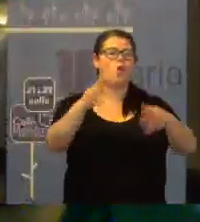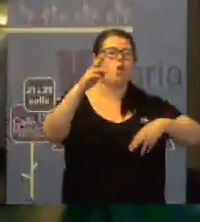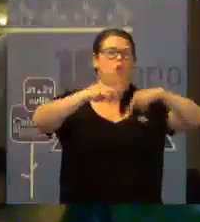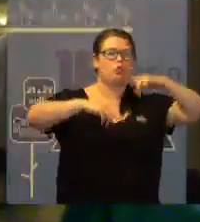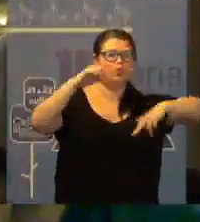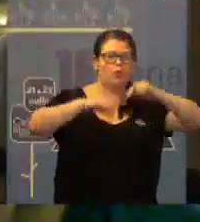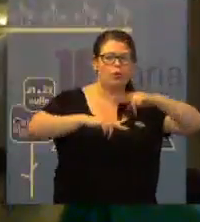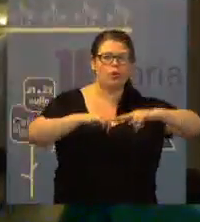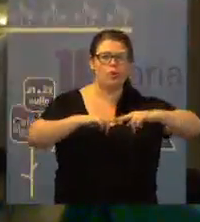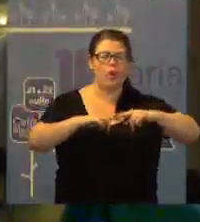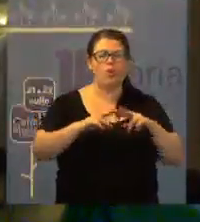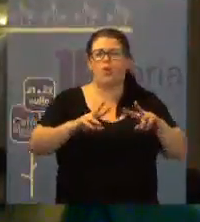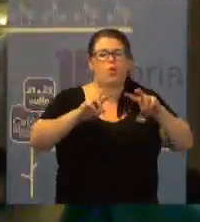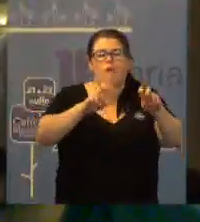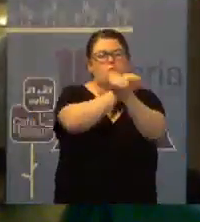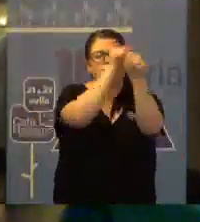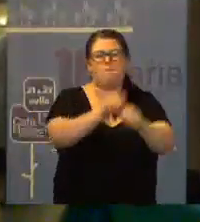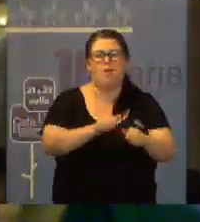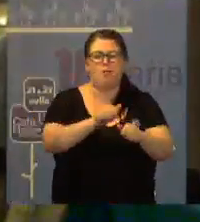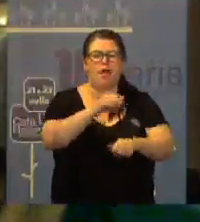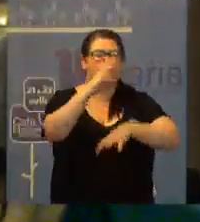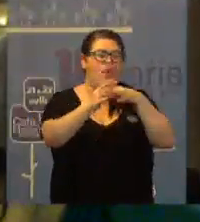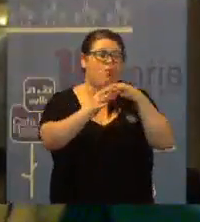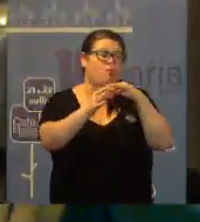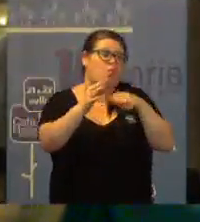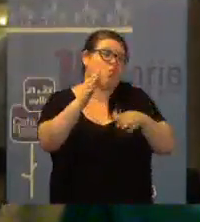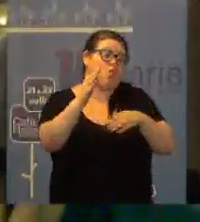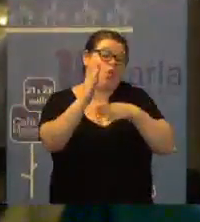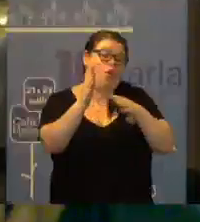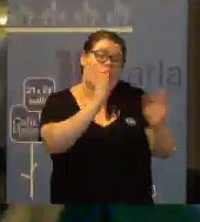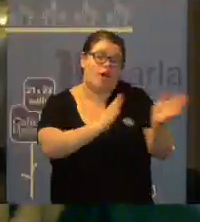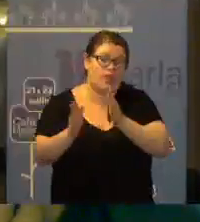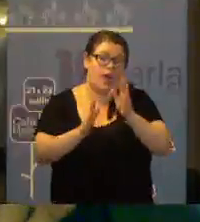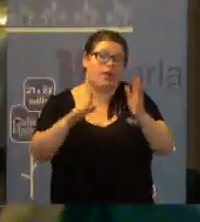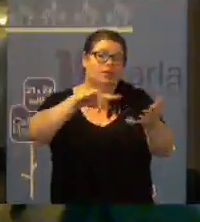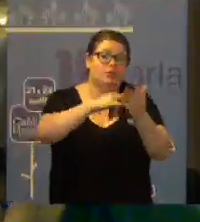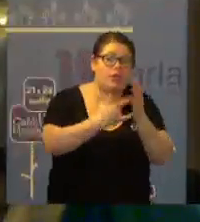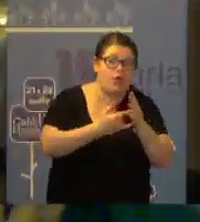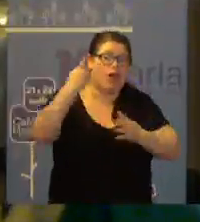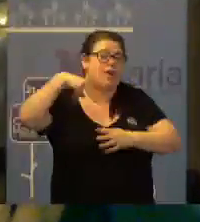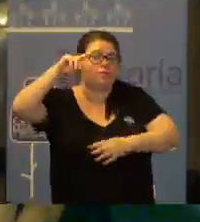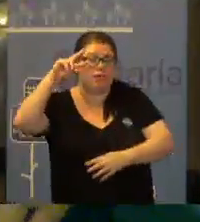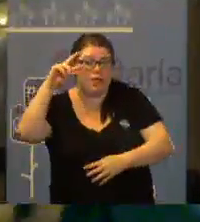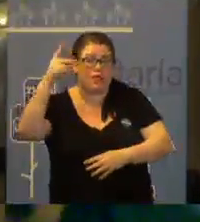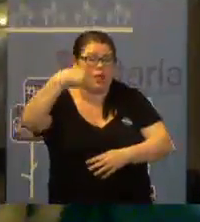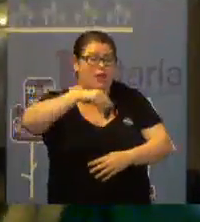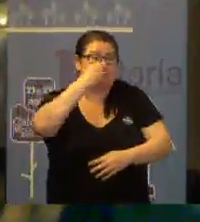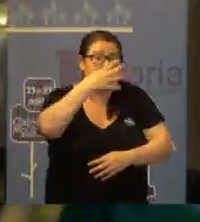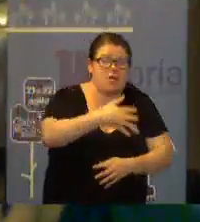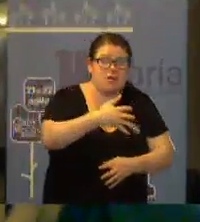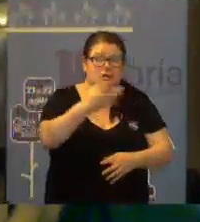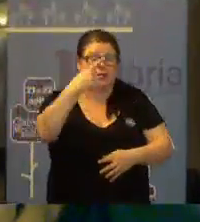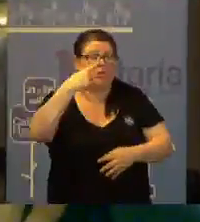construindo unha nova maneira de analizar esta situación e intentar tal. A experiencia me está facendo ver que